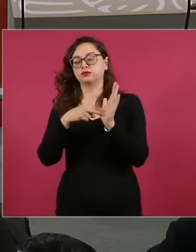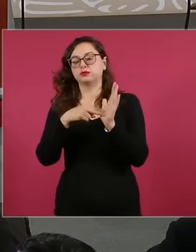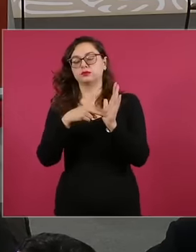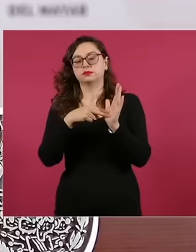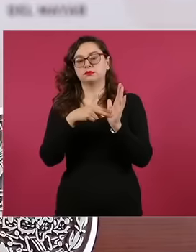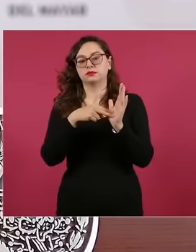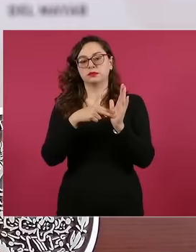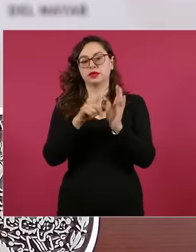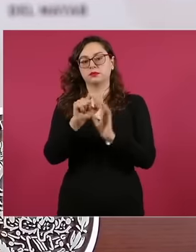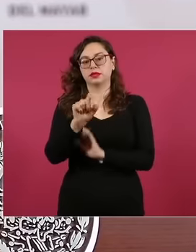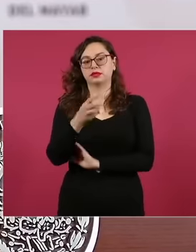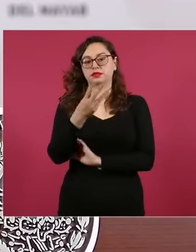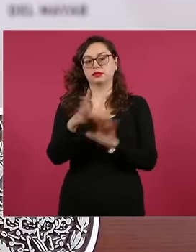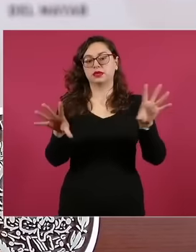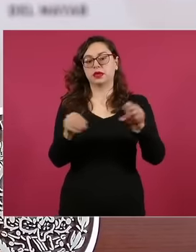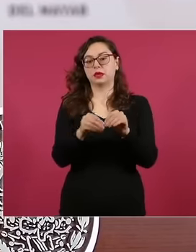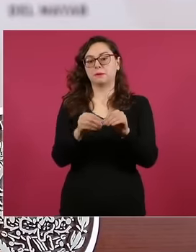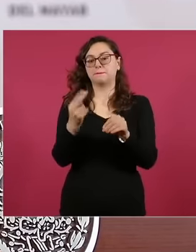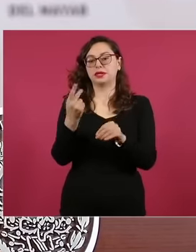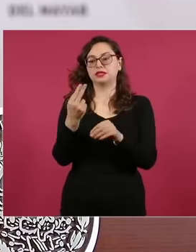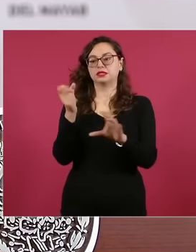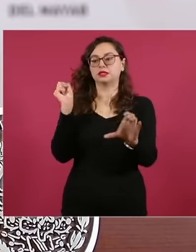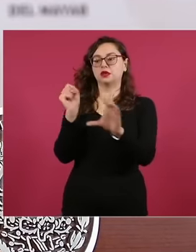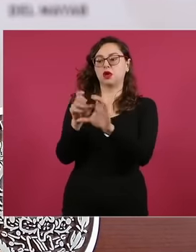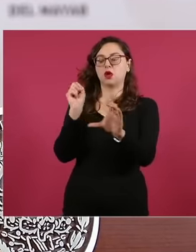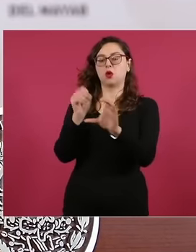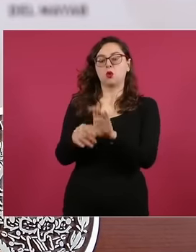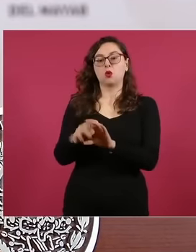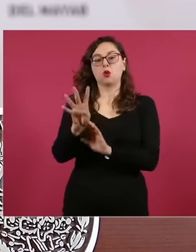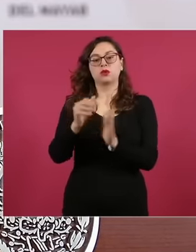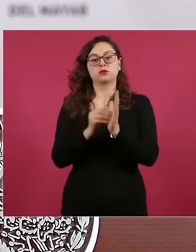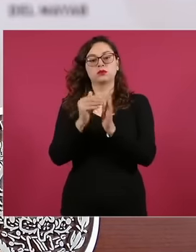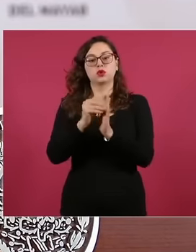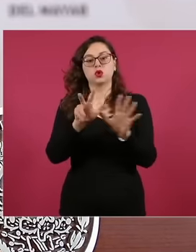25 operaciones por un total de